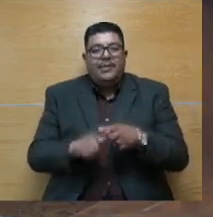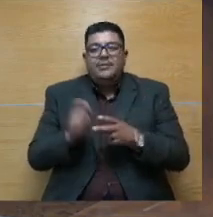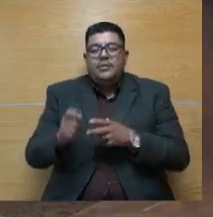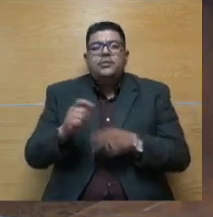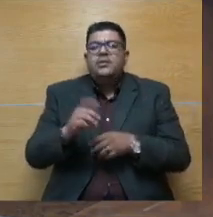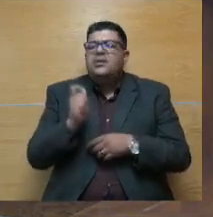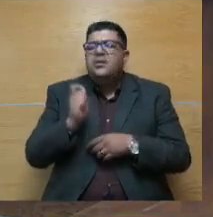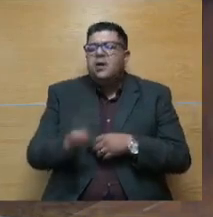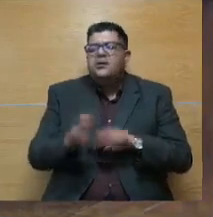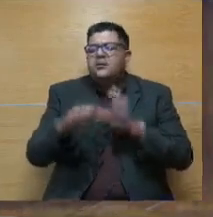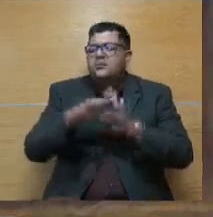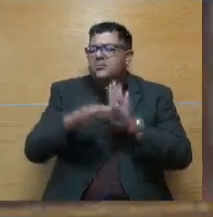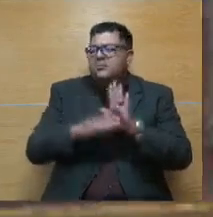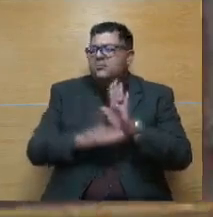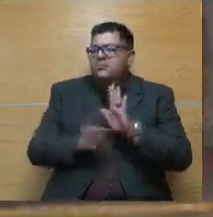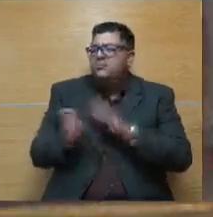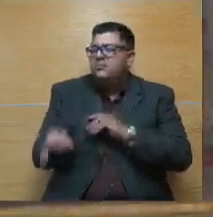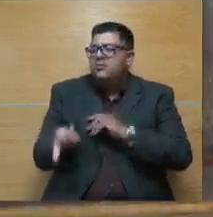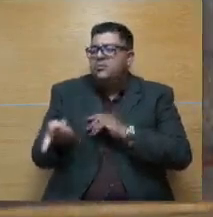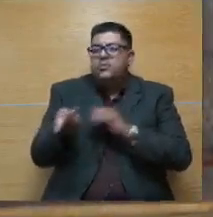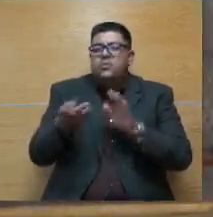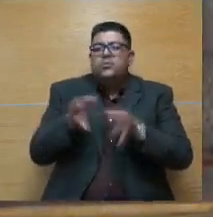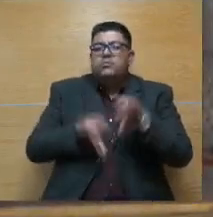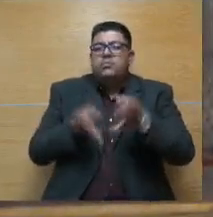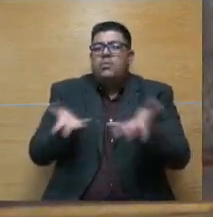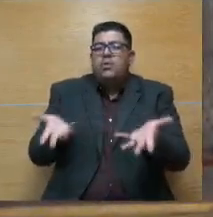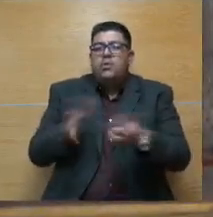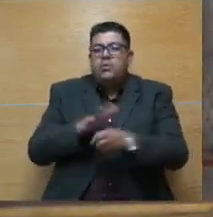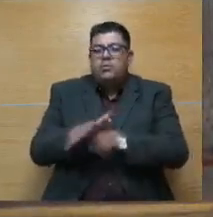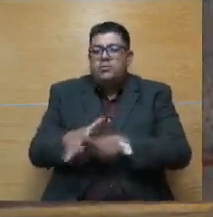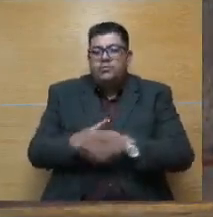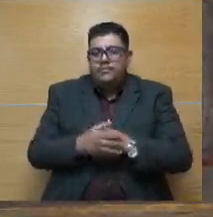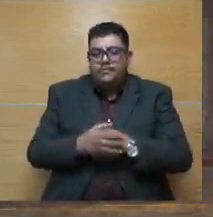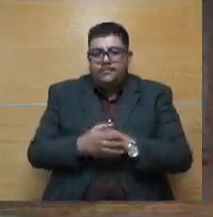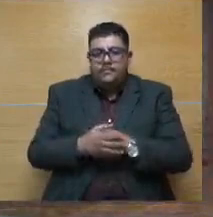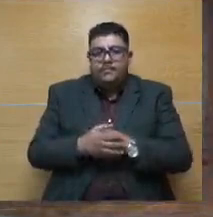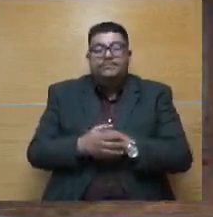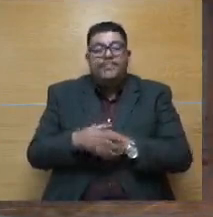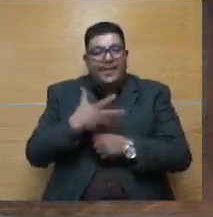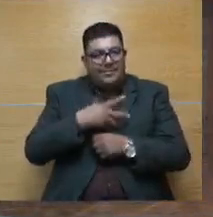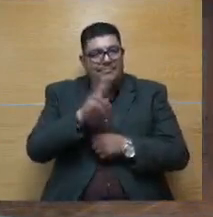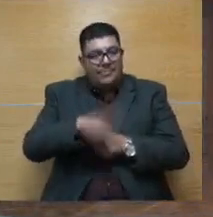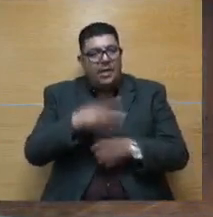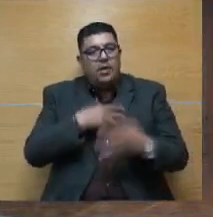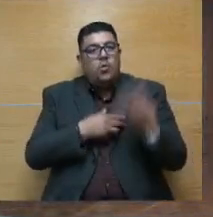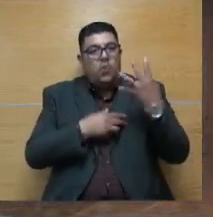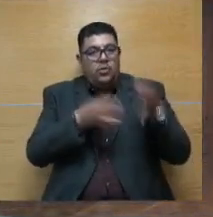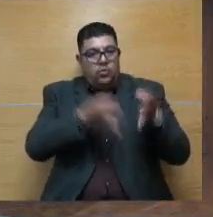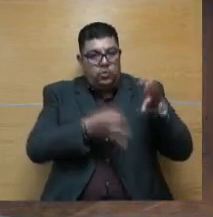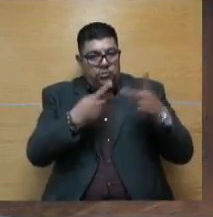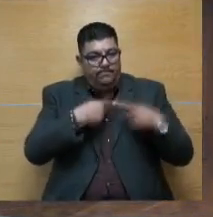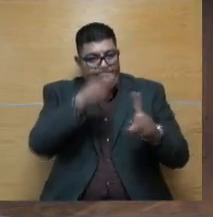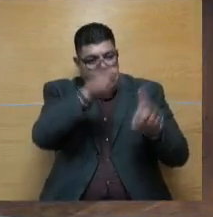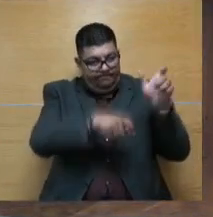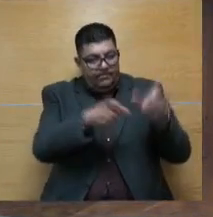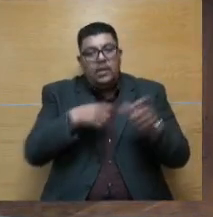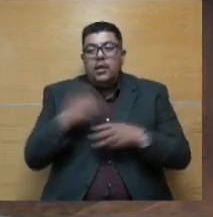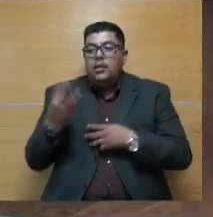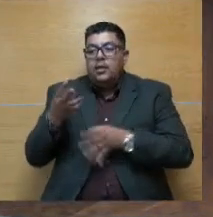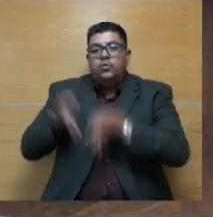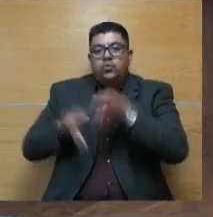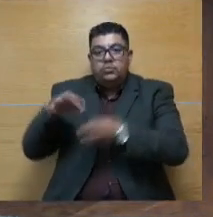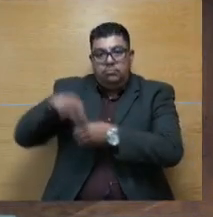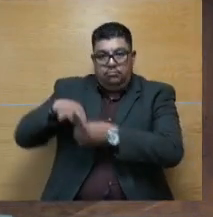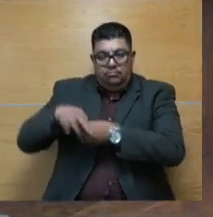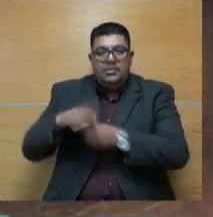asuntos listados para resolver por supuesto informó este pleno que serán objeto de resolución cuatro juicios de la ciudadanía y tres juicios electorales con